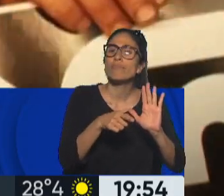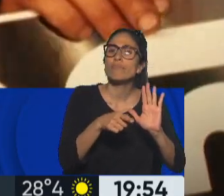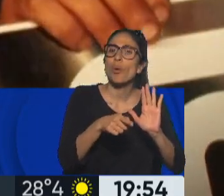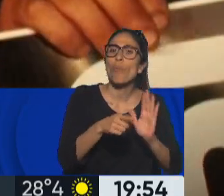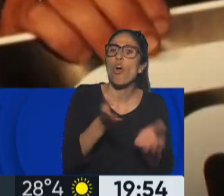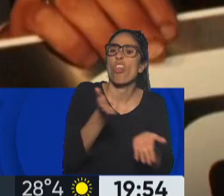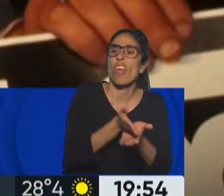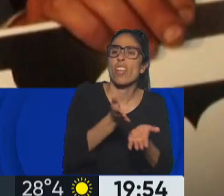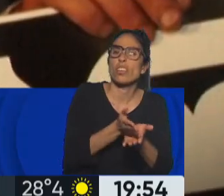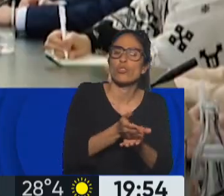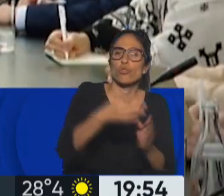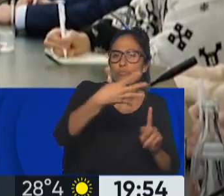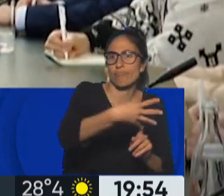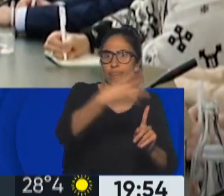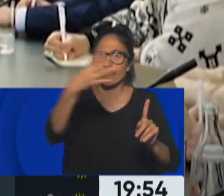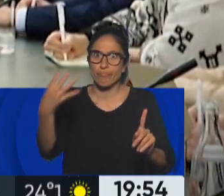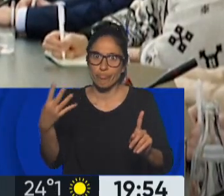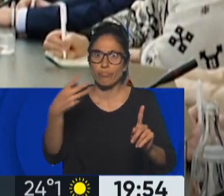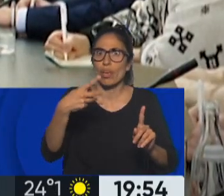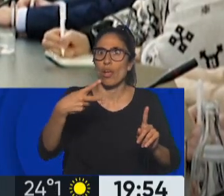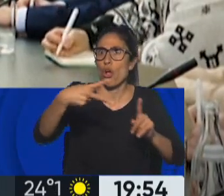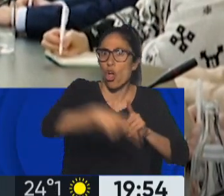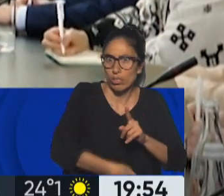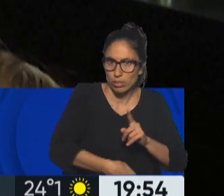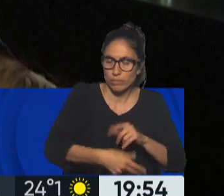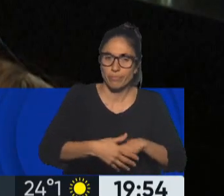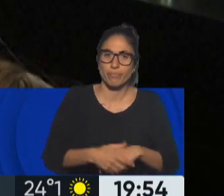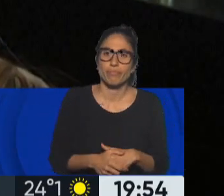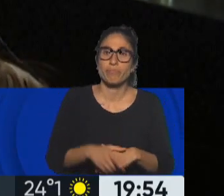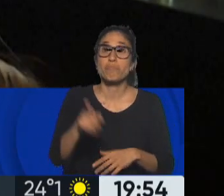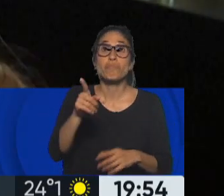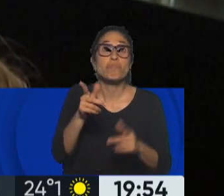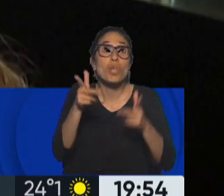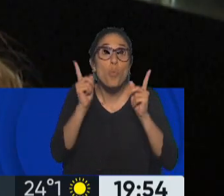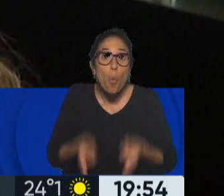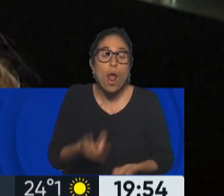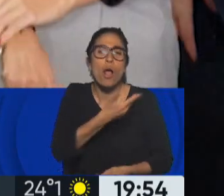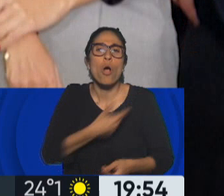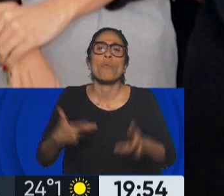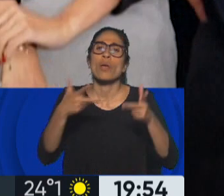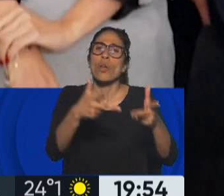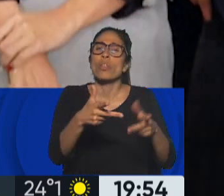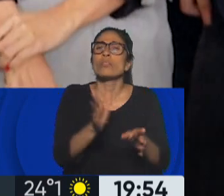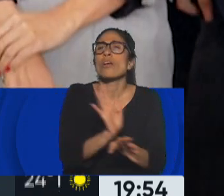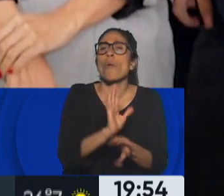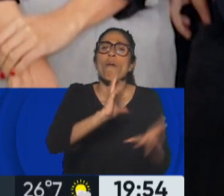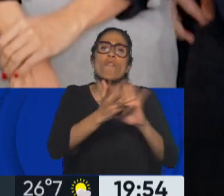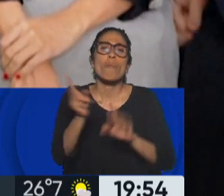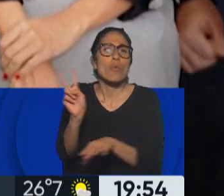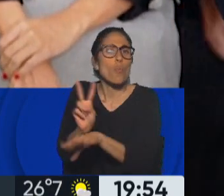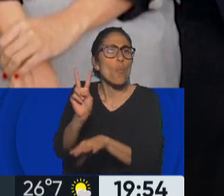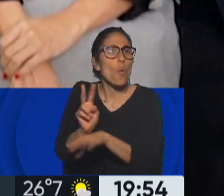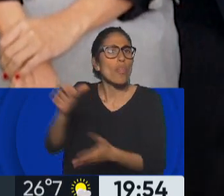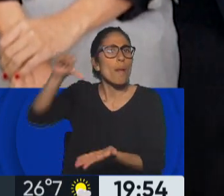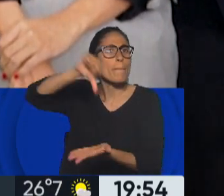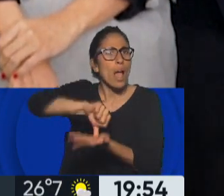LGBT. Sin embargo, el gobierno alega que actúa para proteger al país de la interferencia externa y evitar ser arrastrado a